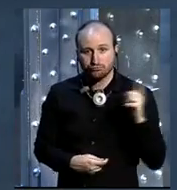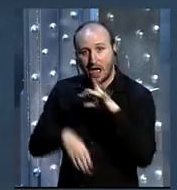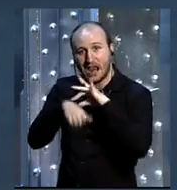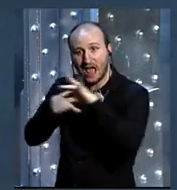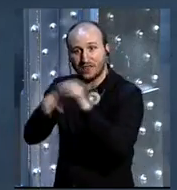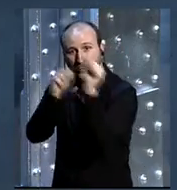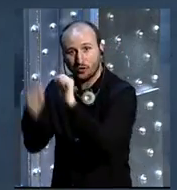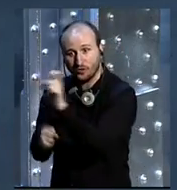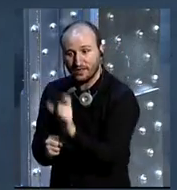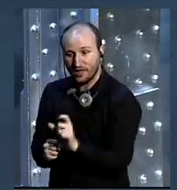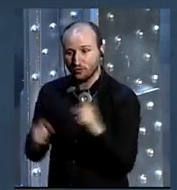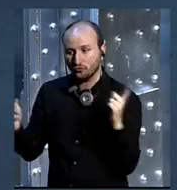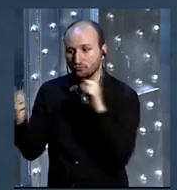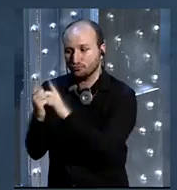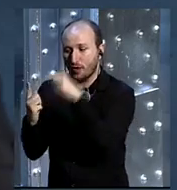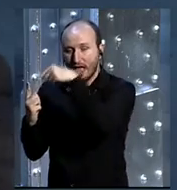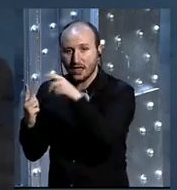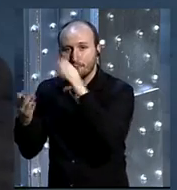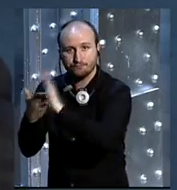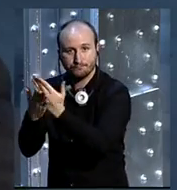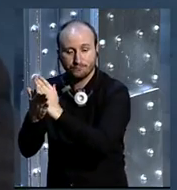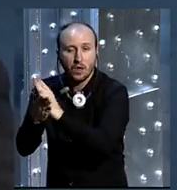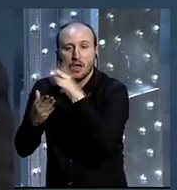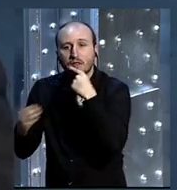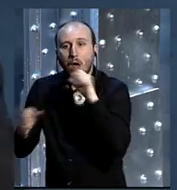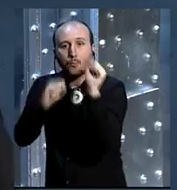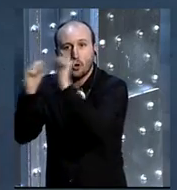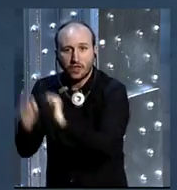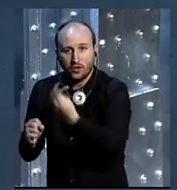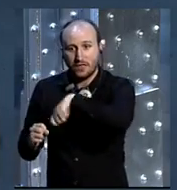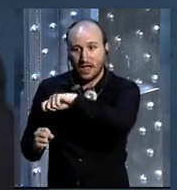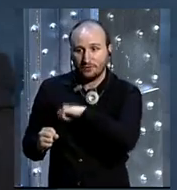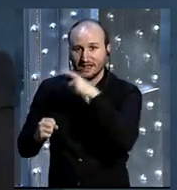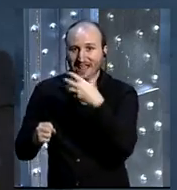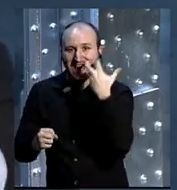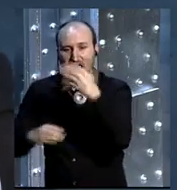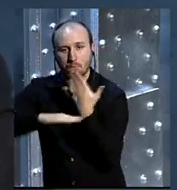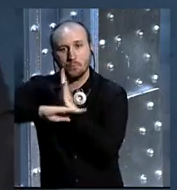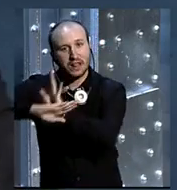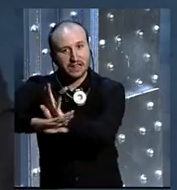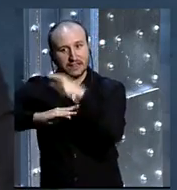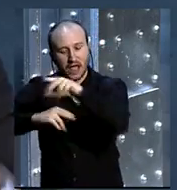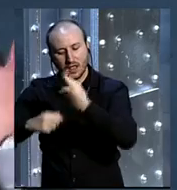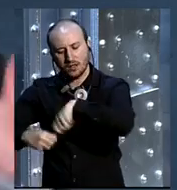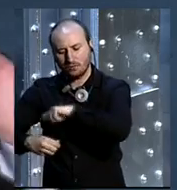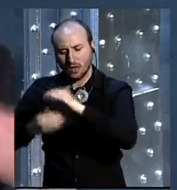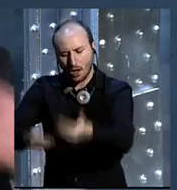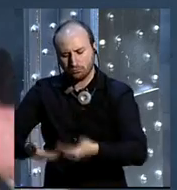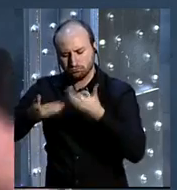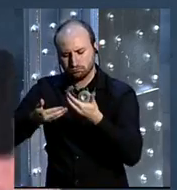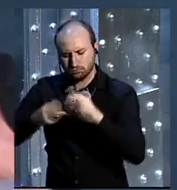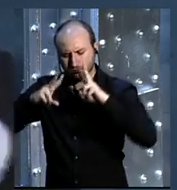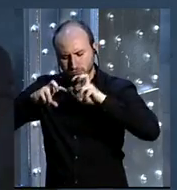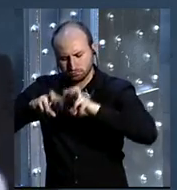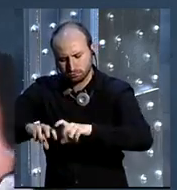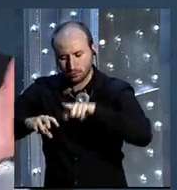contacto con la agencia española, le presentan la queja a la agencia española investiga y les devuelve los datos